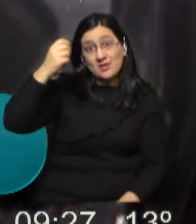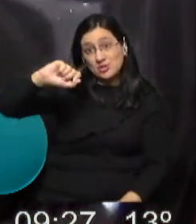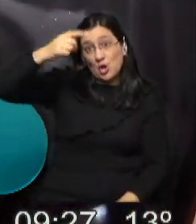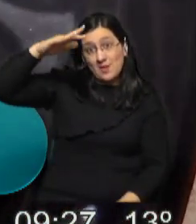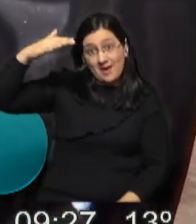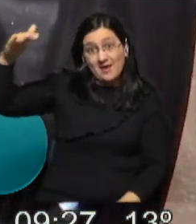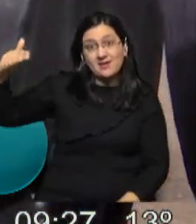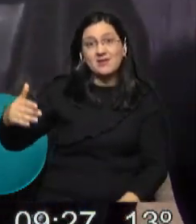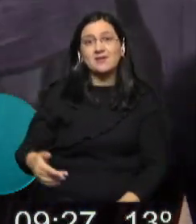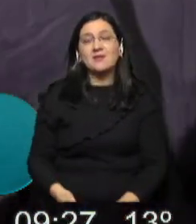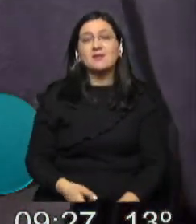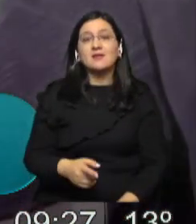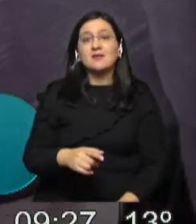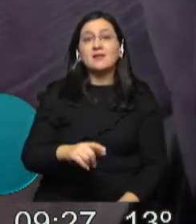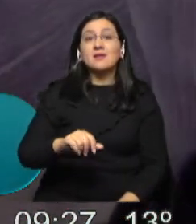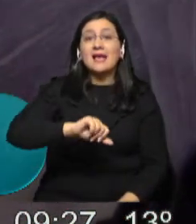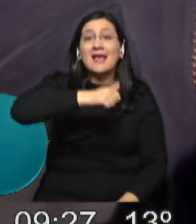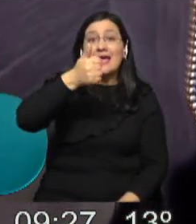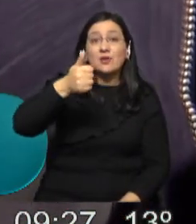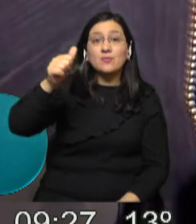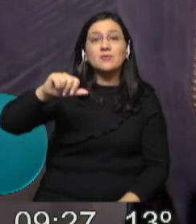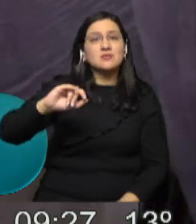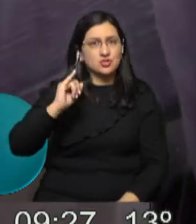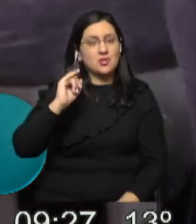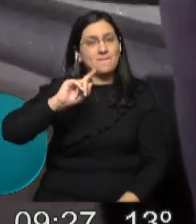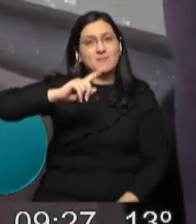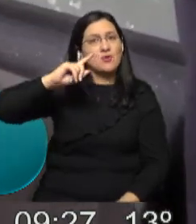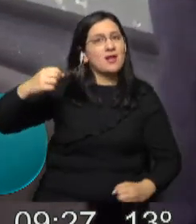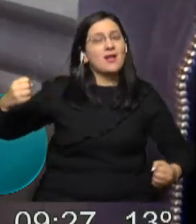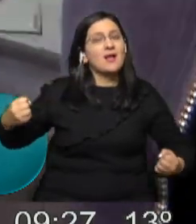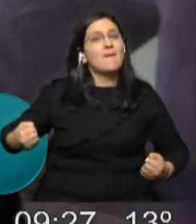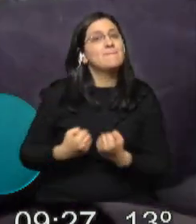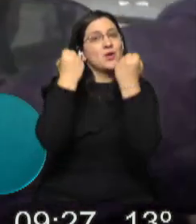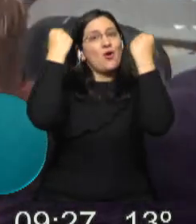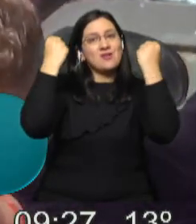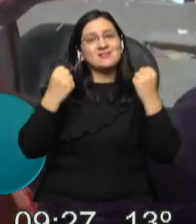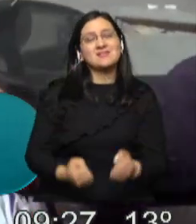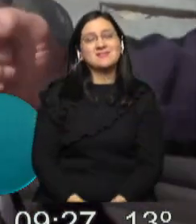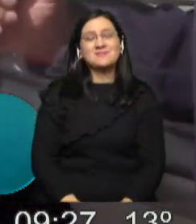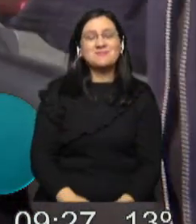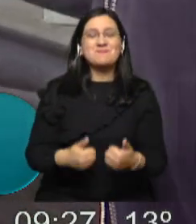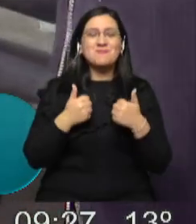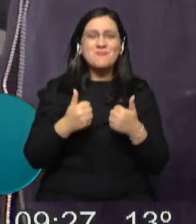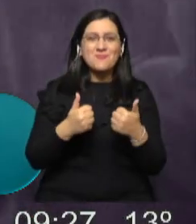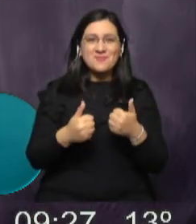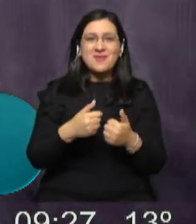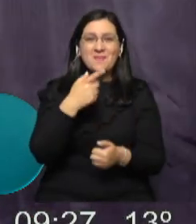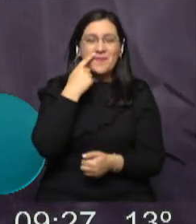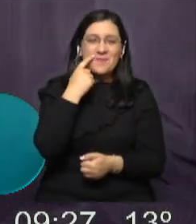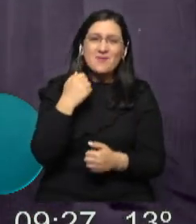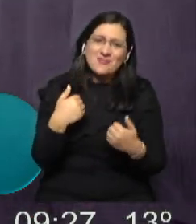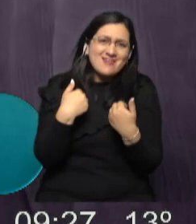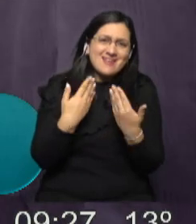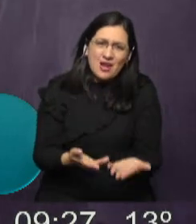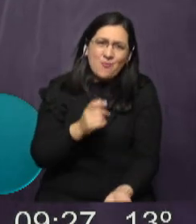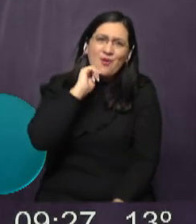Uruguay Solimar, ¿y cómo salieron? Primeros, campeones. Oh. ¿Salieron campeones? Qué divino. Qué bueno, padre, bueno, qué regalo les